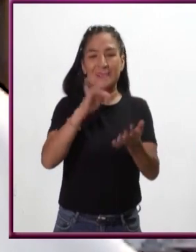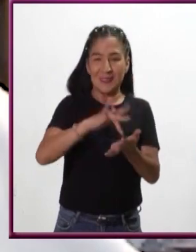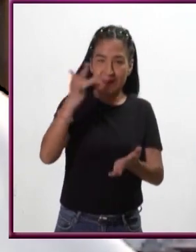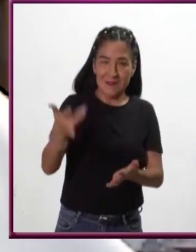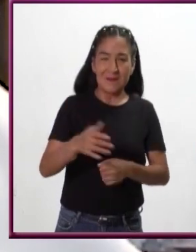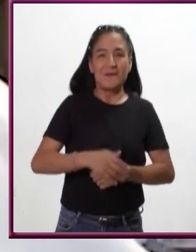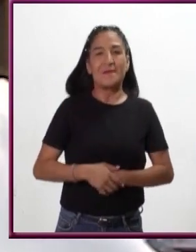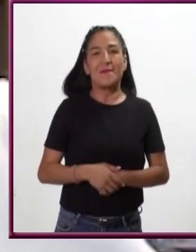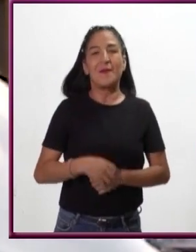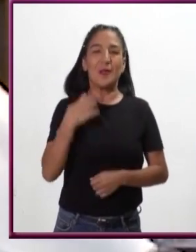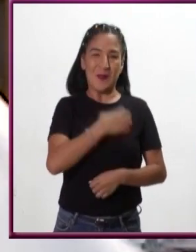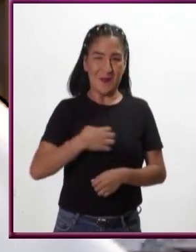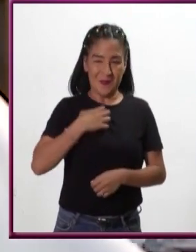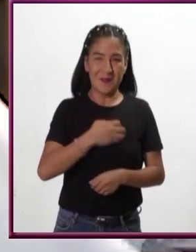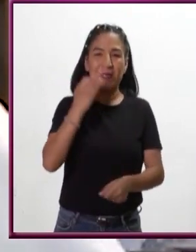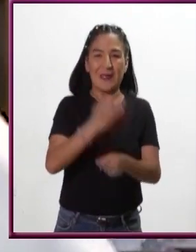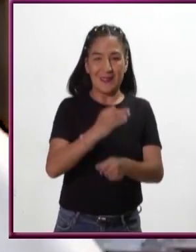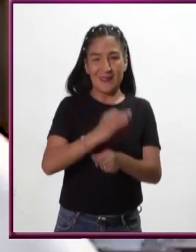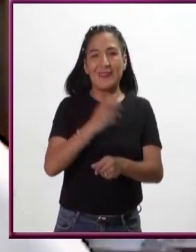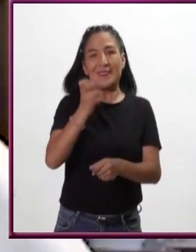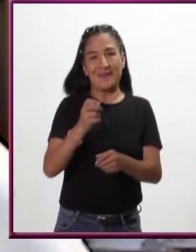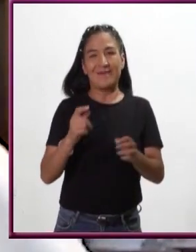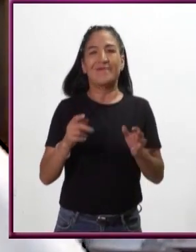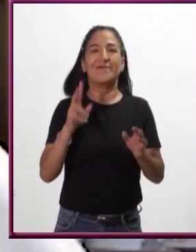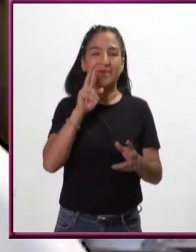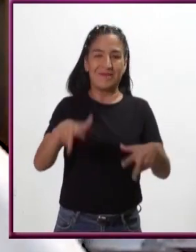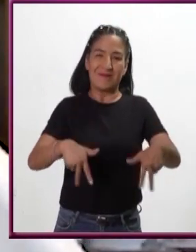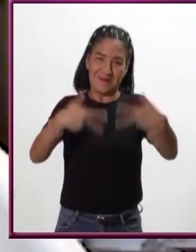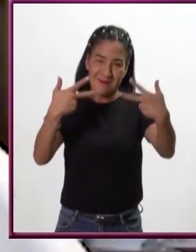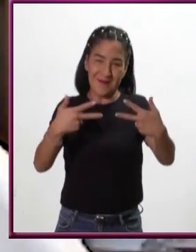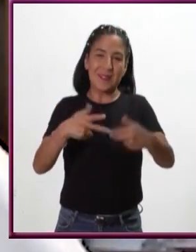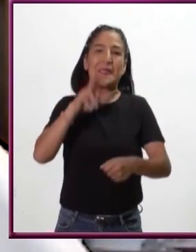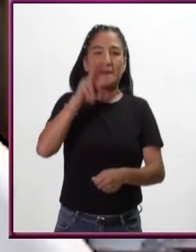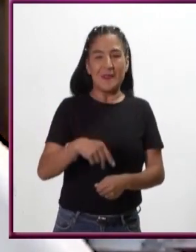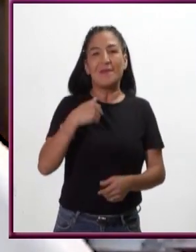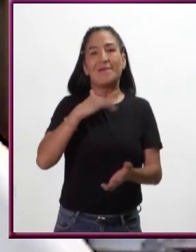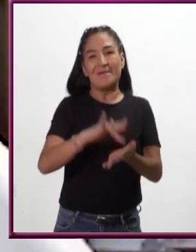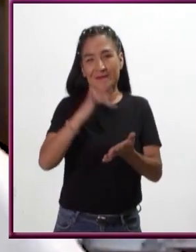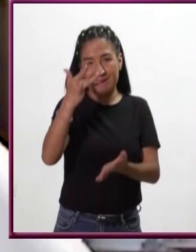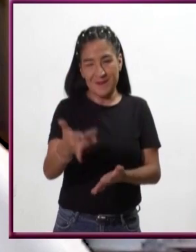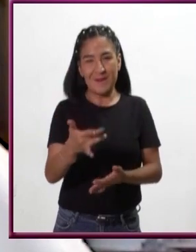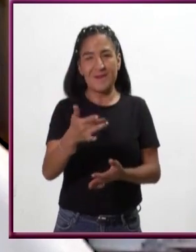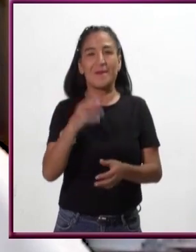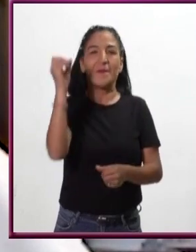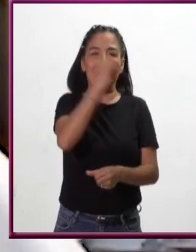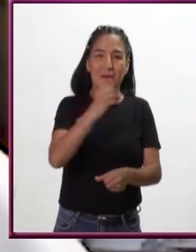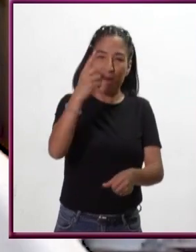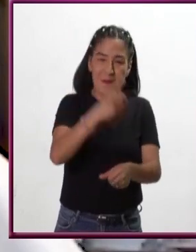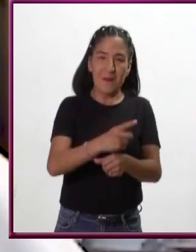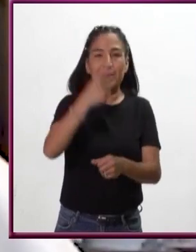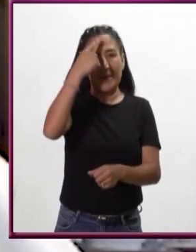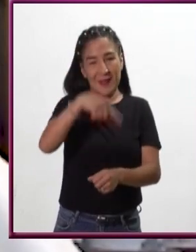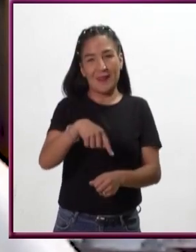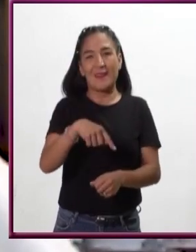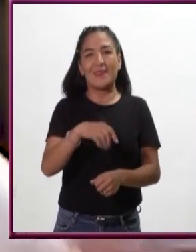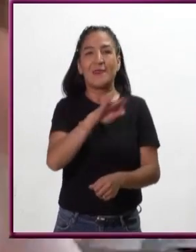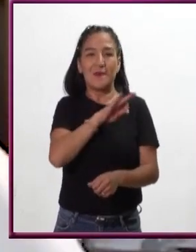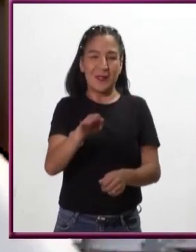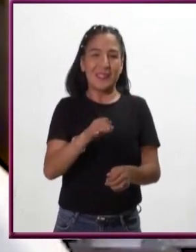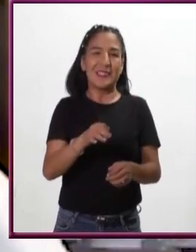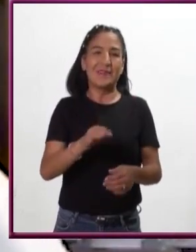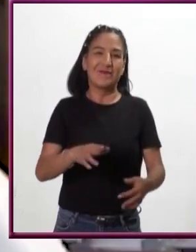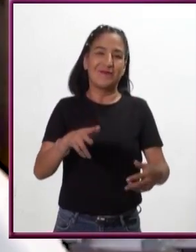muchas gracias. Muy contenta de estar aquí con ustedes. La verdad es que agradezco mucho la oportunidad de